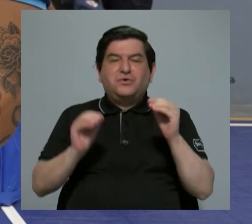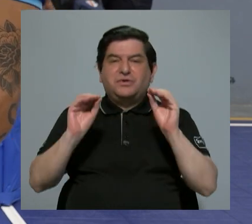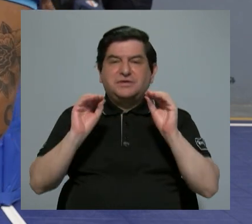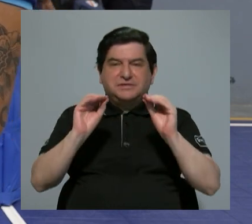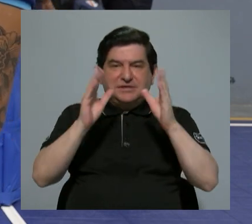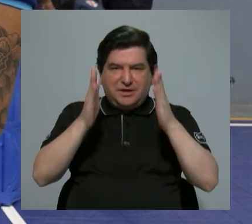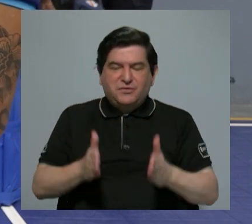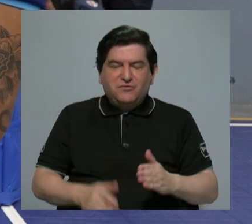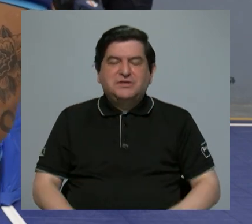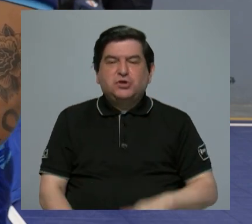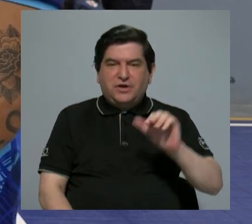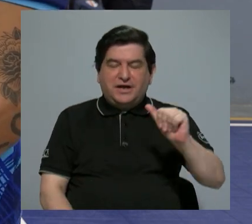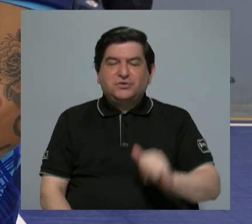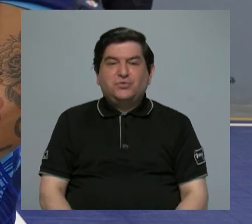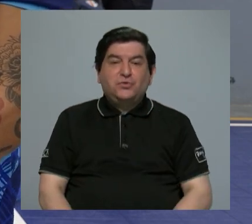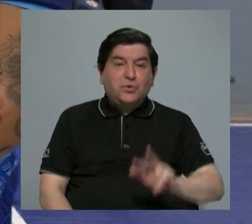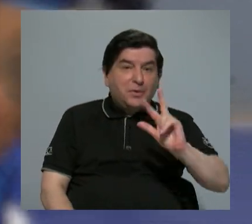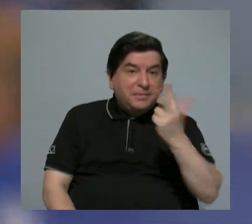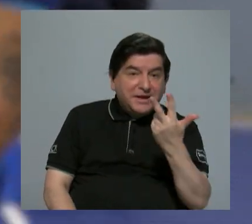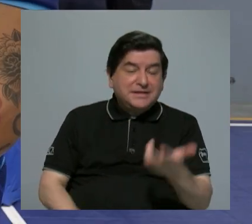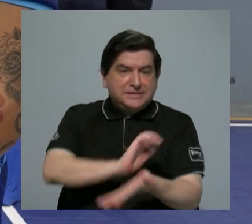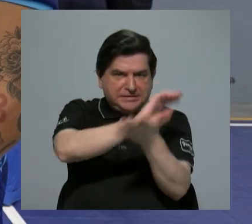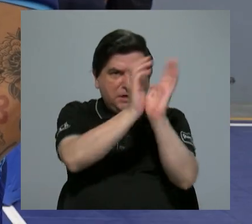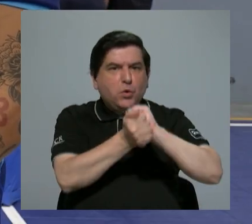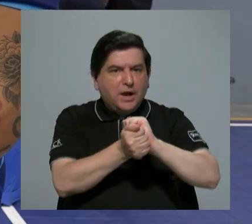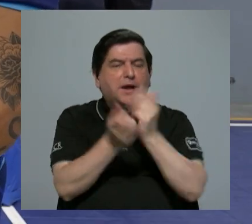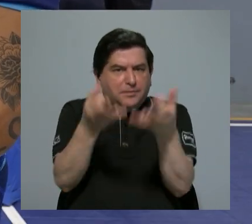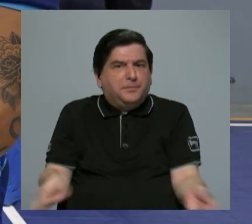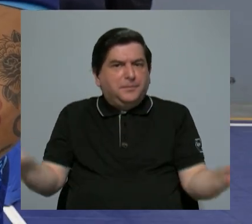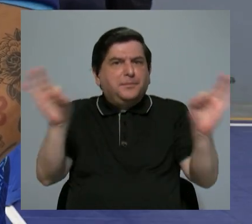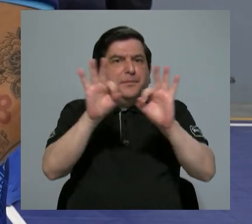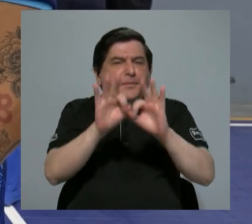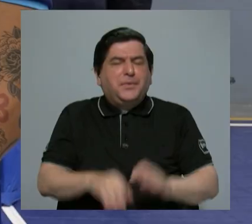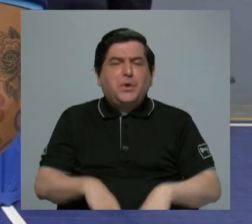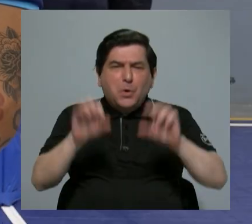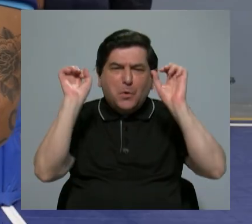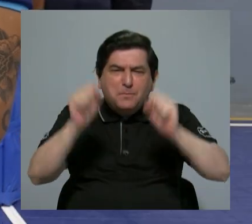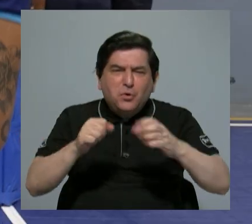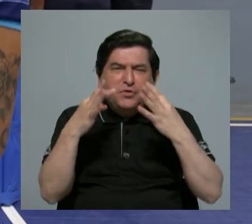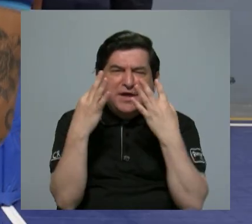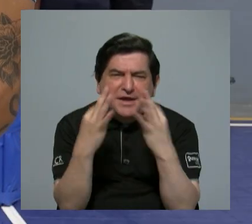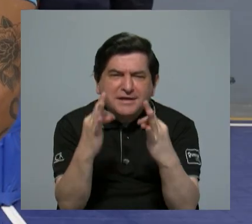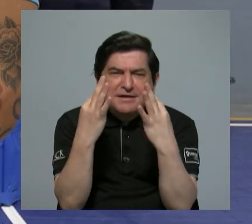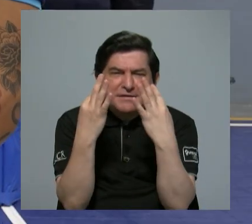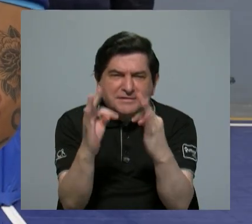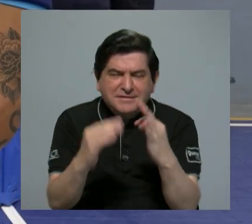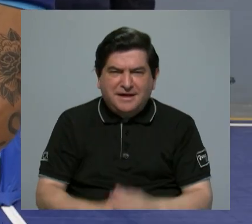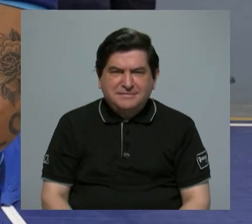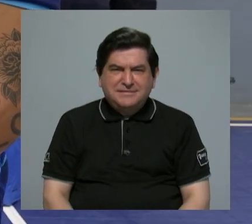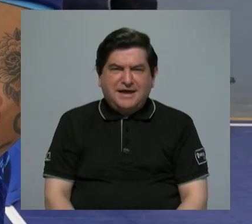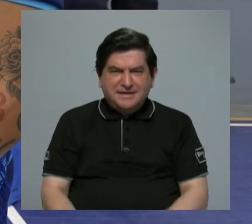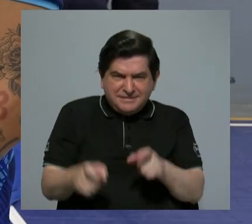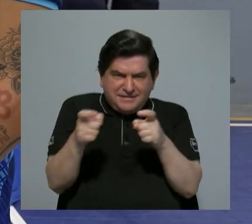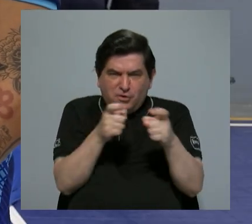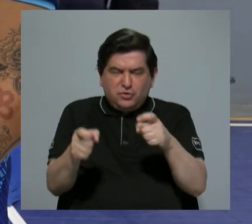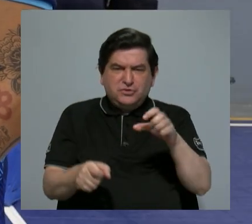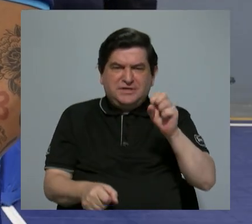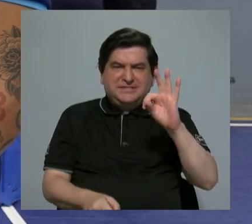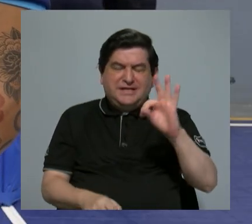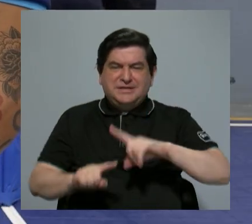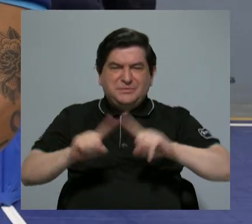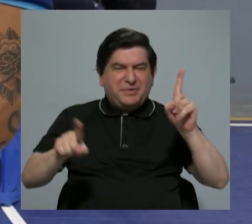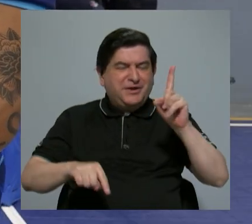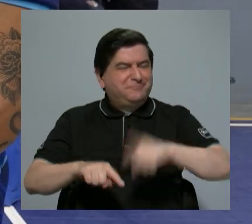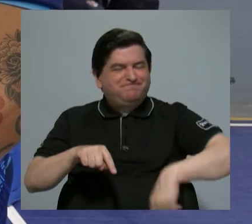Arturo. Ya en el tercero hubo un cambio de chip, hubo una gran diferencia. Pudimos ir ahí, pudimos tener el set,